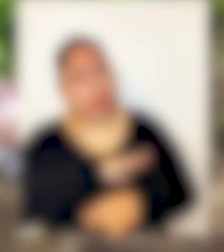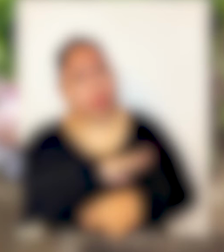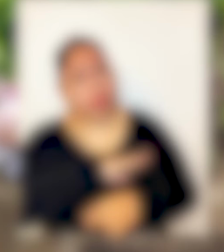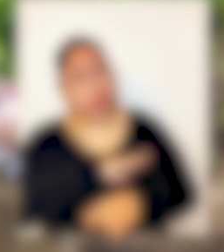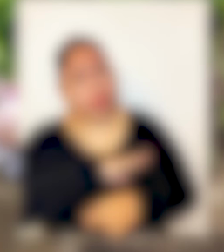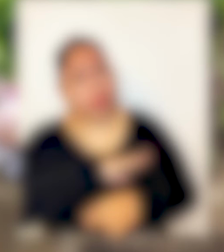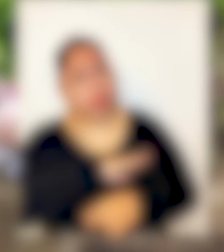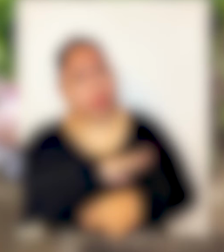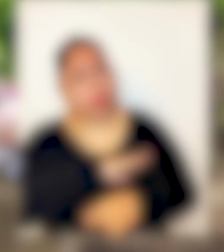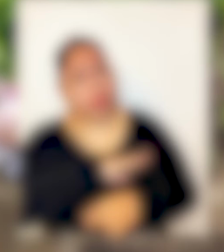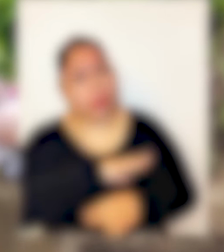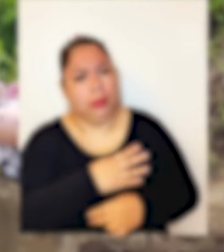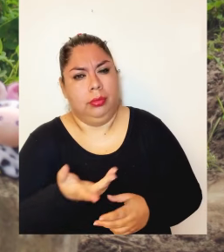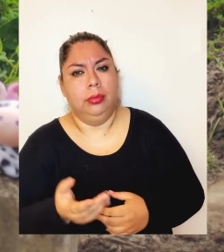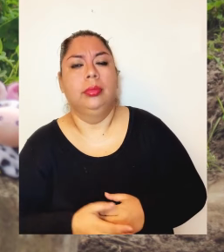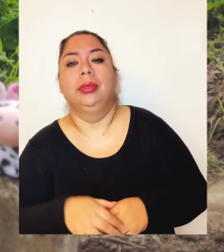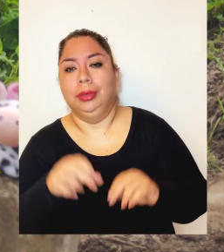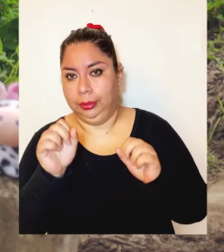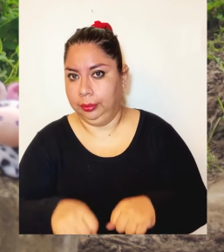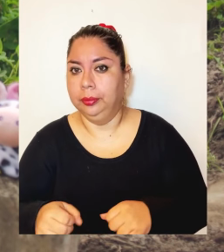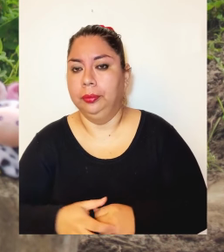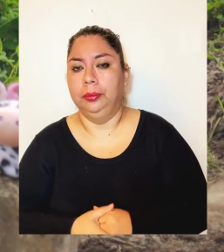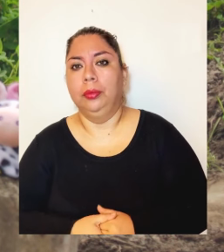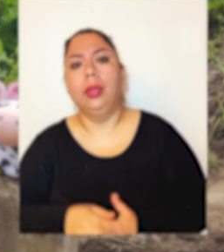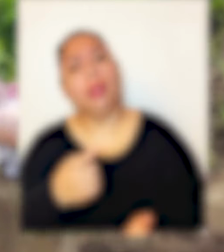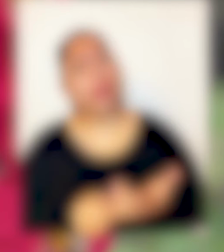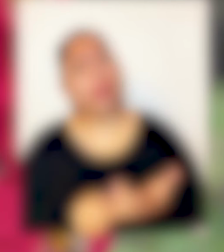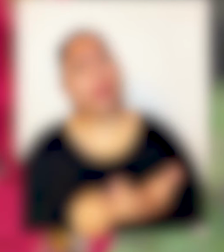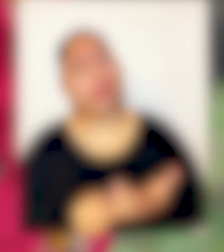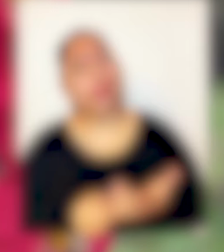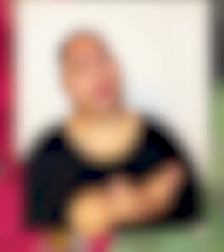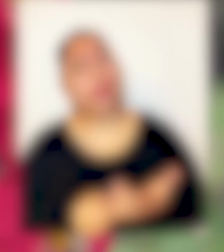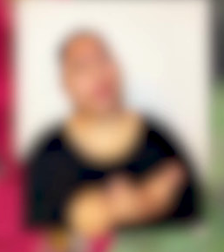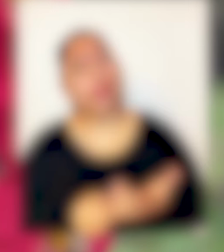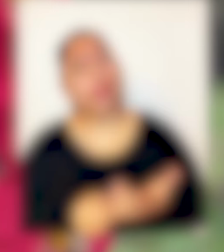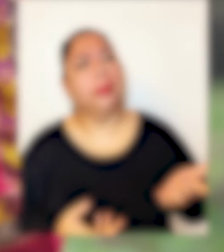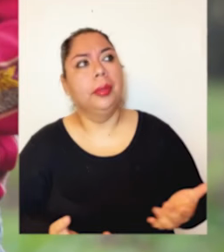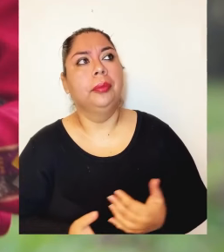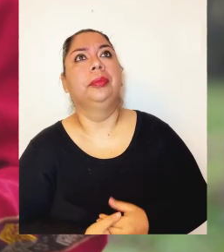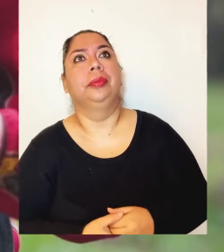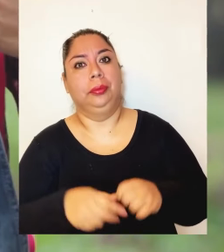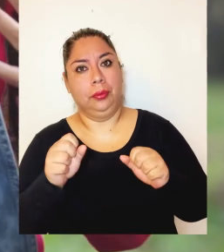nuqanchispa. Chaykunata. Hinapuni, astawanri.